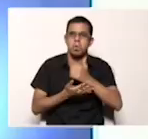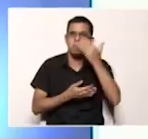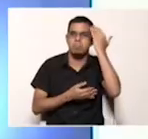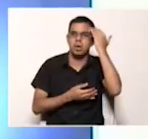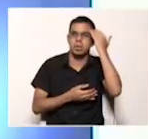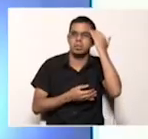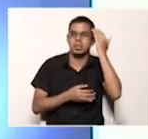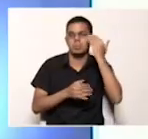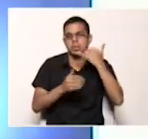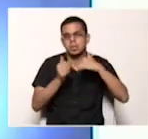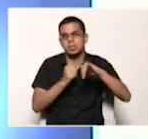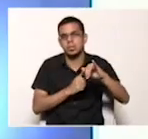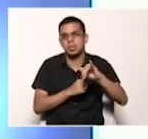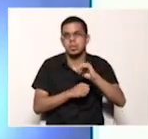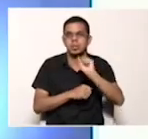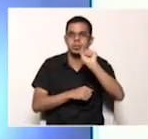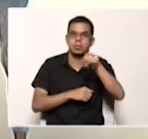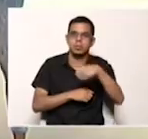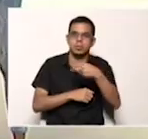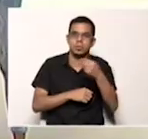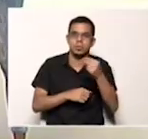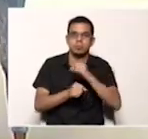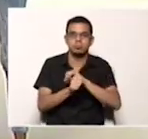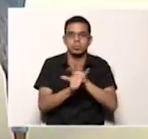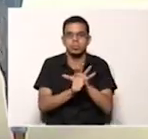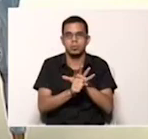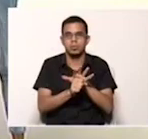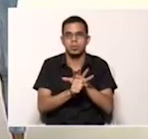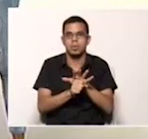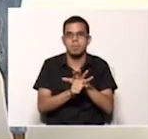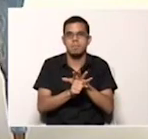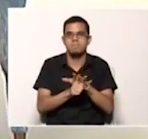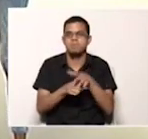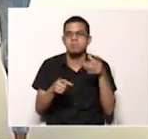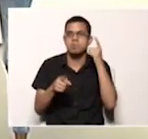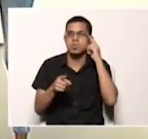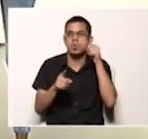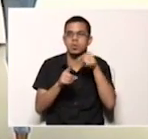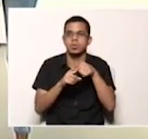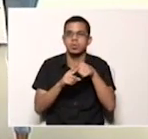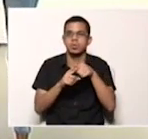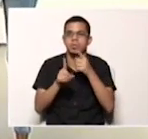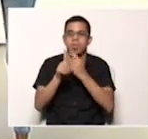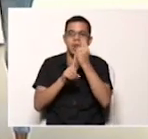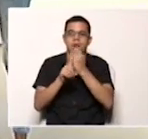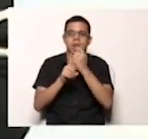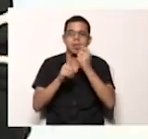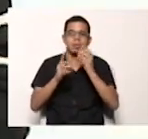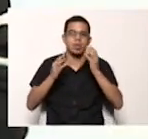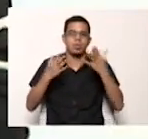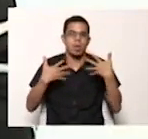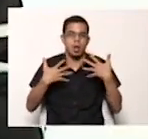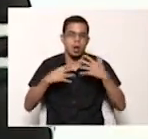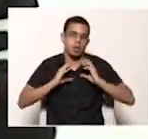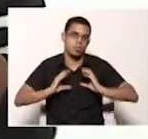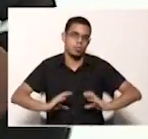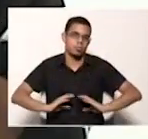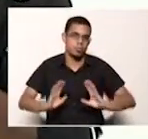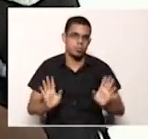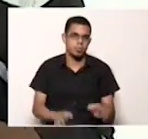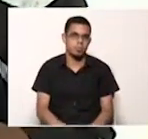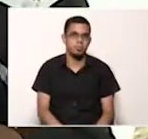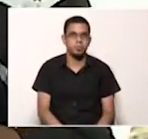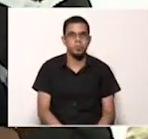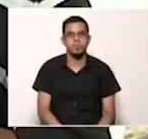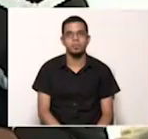tenemos está, uno de los exacto. síntomas, ¿ok? Que es O el sea, y aumento de la fíjate, profe, temperatura. que también es importante, no sé si acá, bueno, muchos han tenido la oportunidad de, yo siempre en